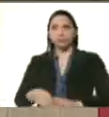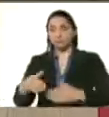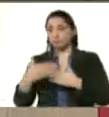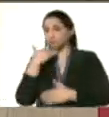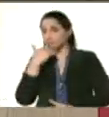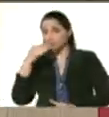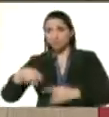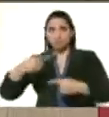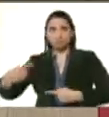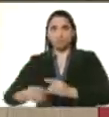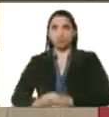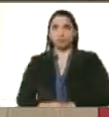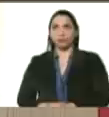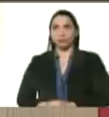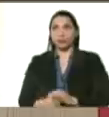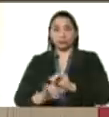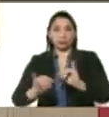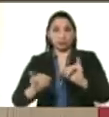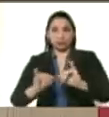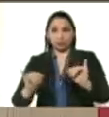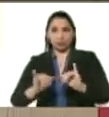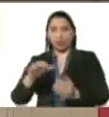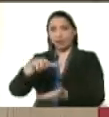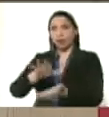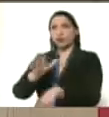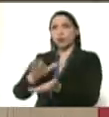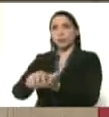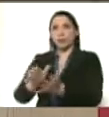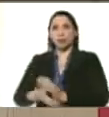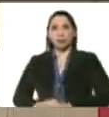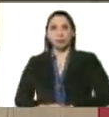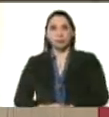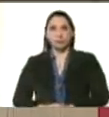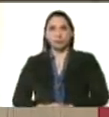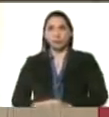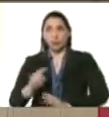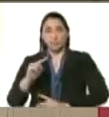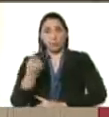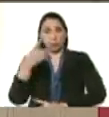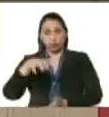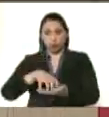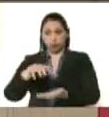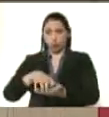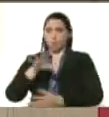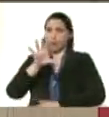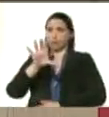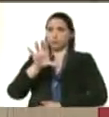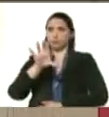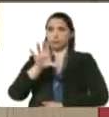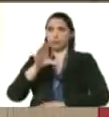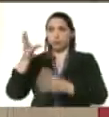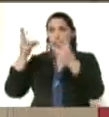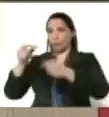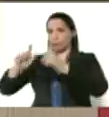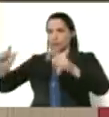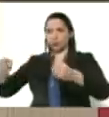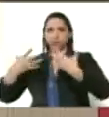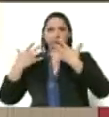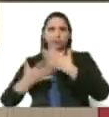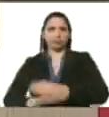próximamente, colocó ya al estado Nueva Esparta en el primer estado del país con número de